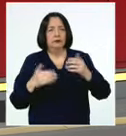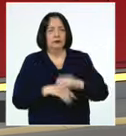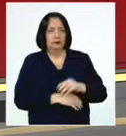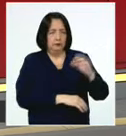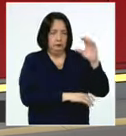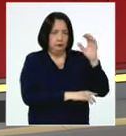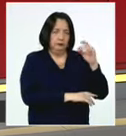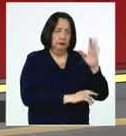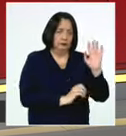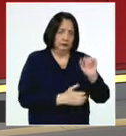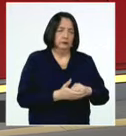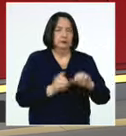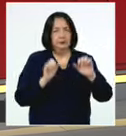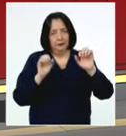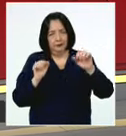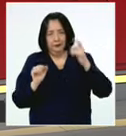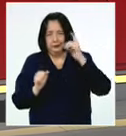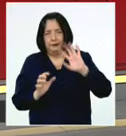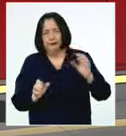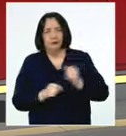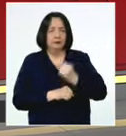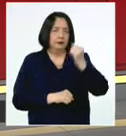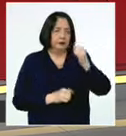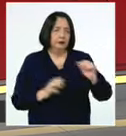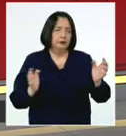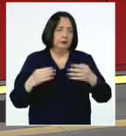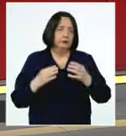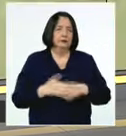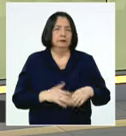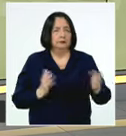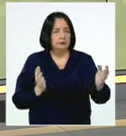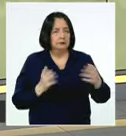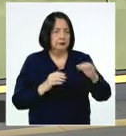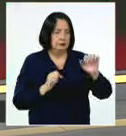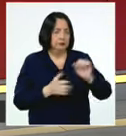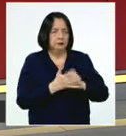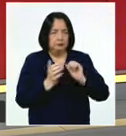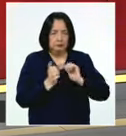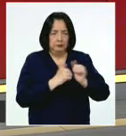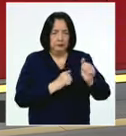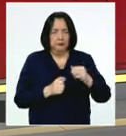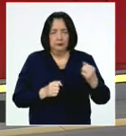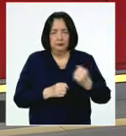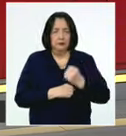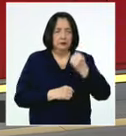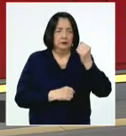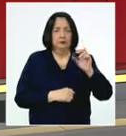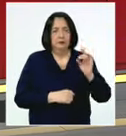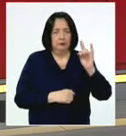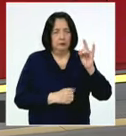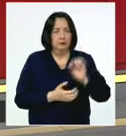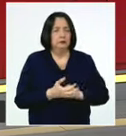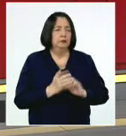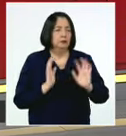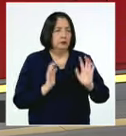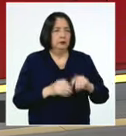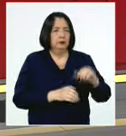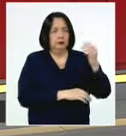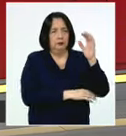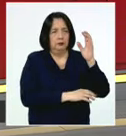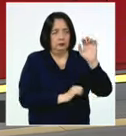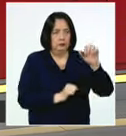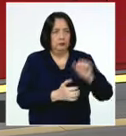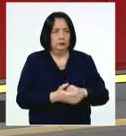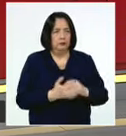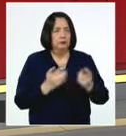es absolutamente favorito para superar a Panamá, que Panamá logró la clasificación ganándole prácticamente a Bolivia. Y Colombia ha